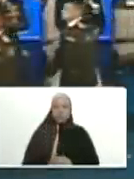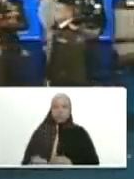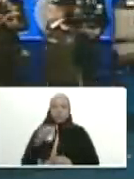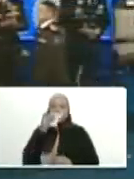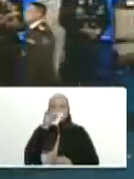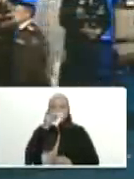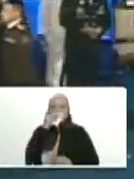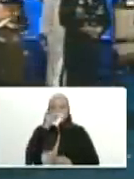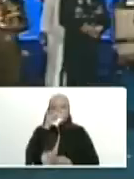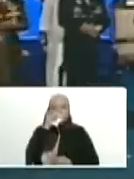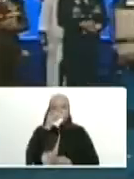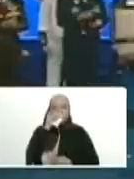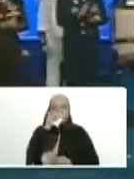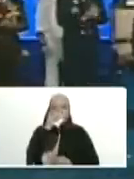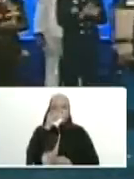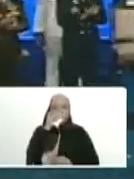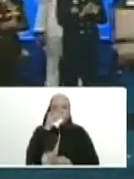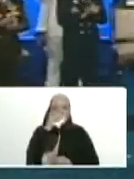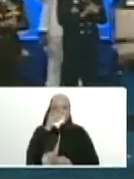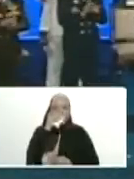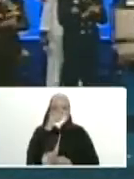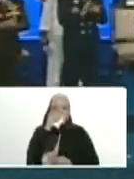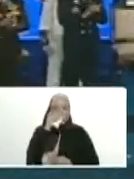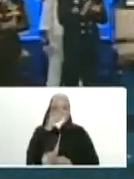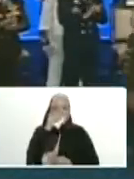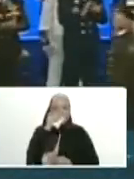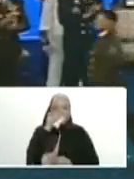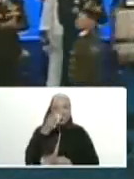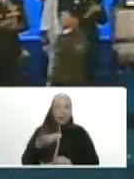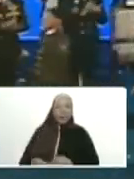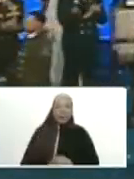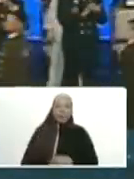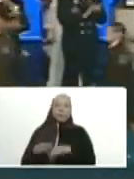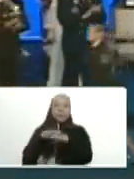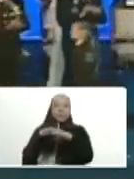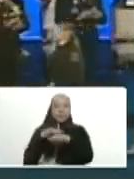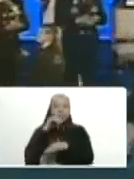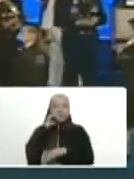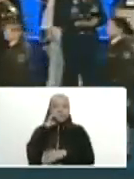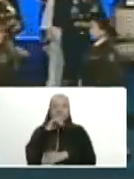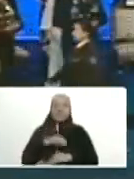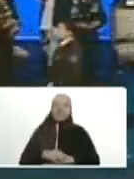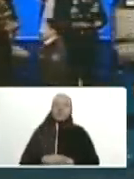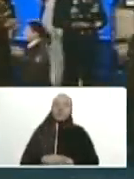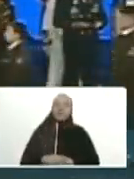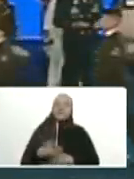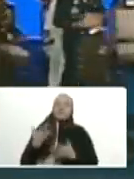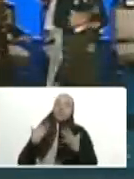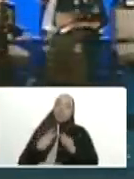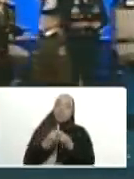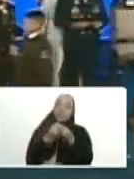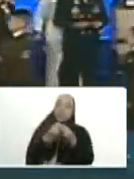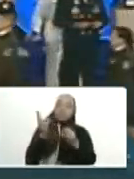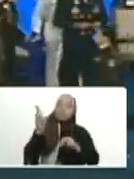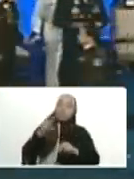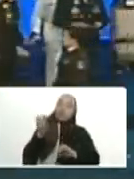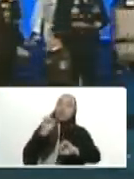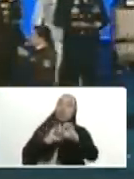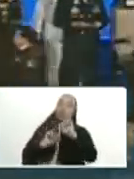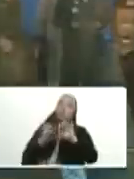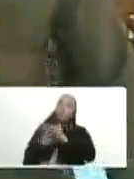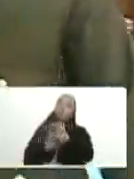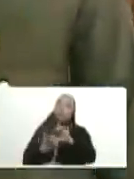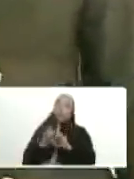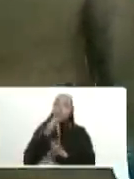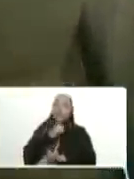Celebremos todos el inmenso privilegio de tener una patria libre forjada con enorme sacrificio que no se amilana ante ningún poderío y se